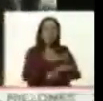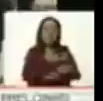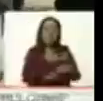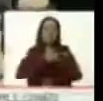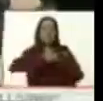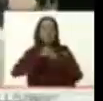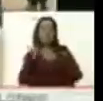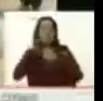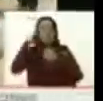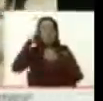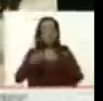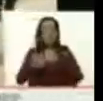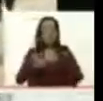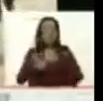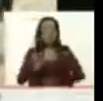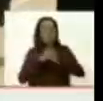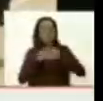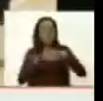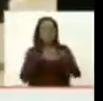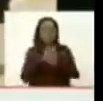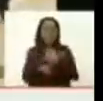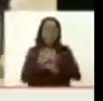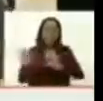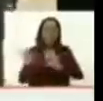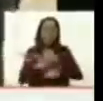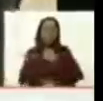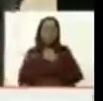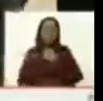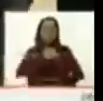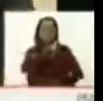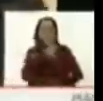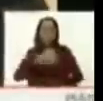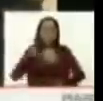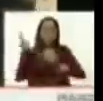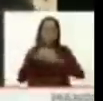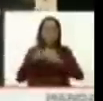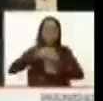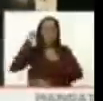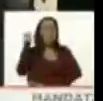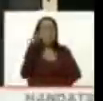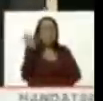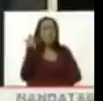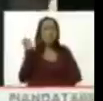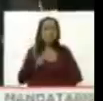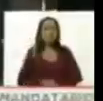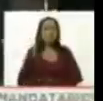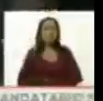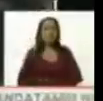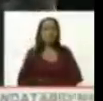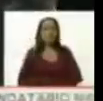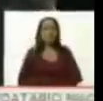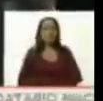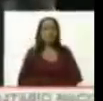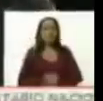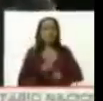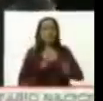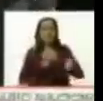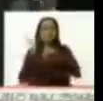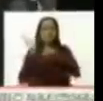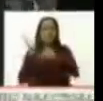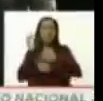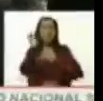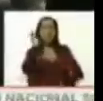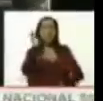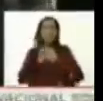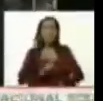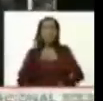a Iván Duque, presidente de Colombia, le ruega, le implora restablecer las relaciones.